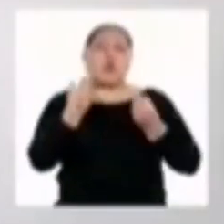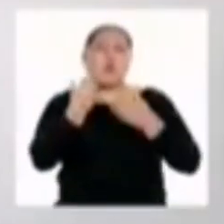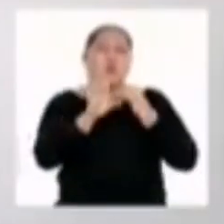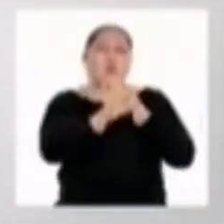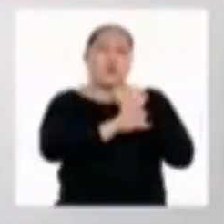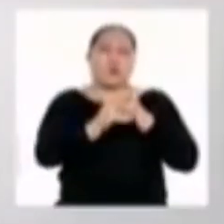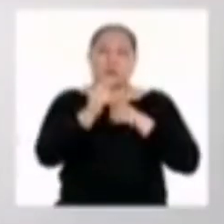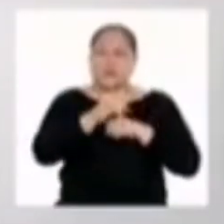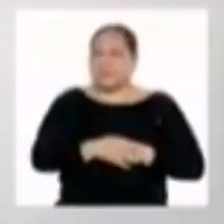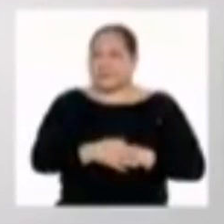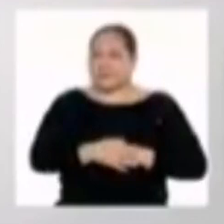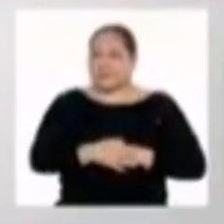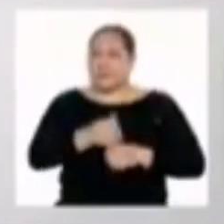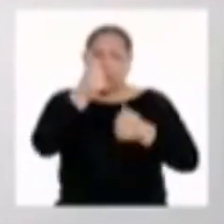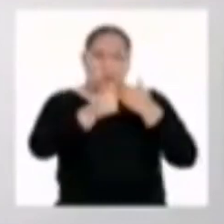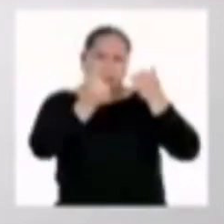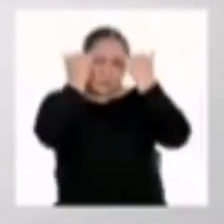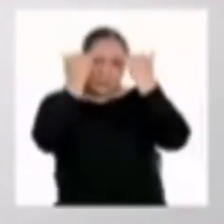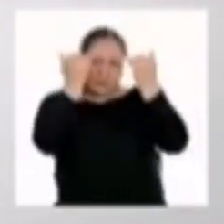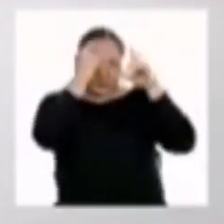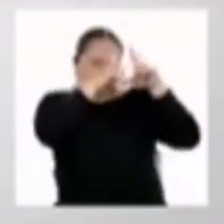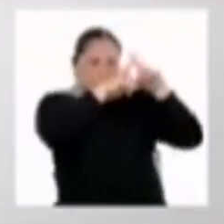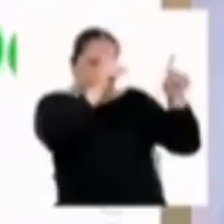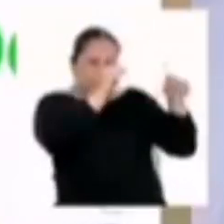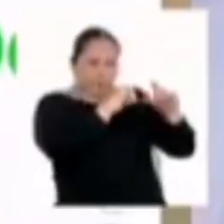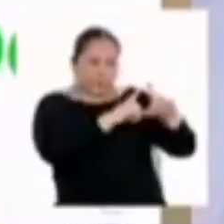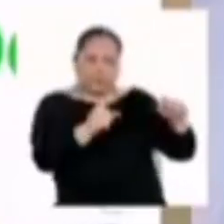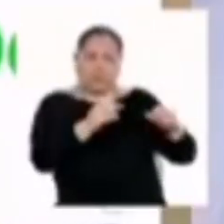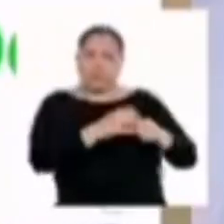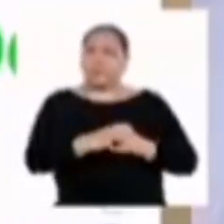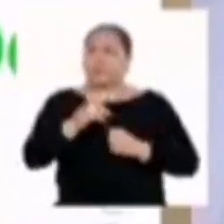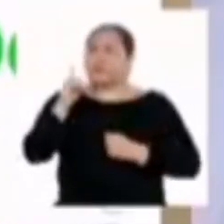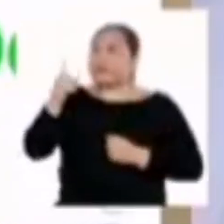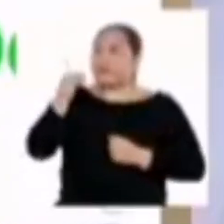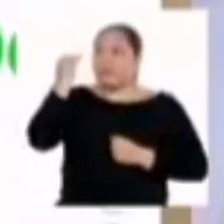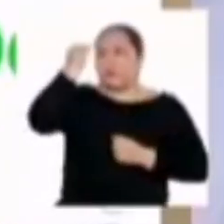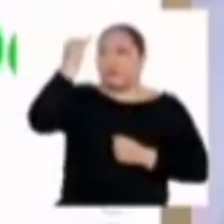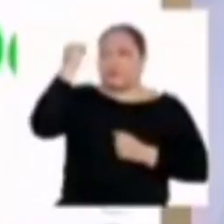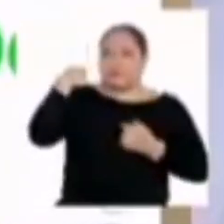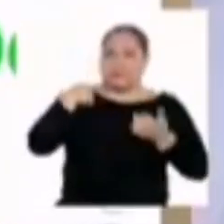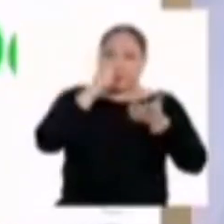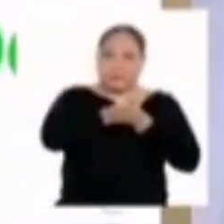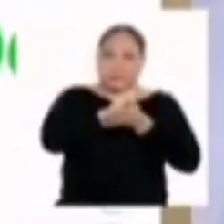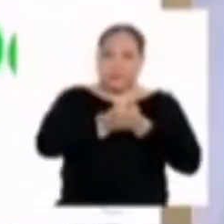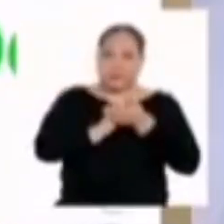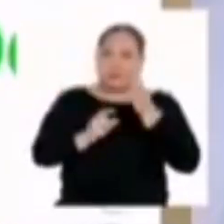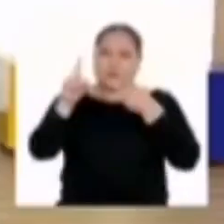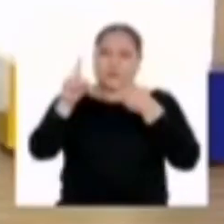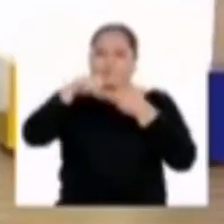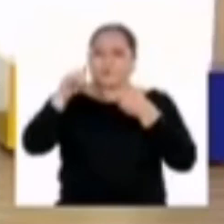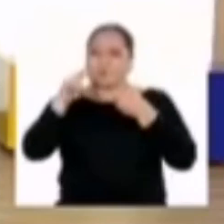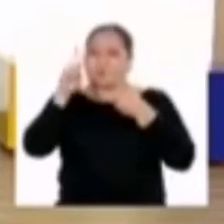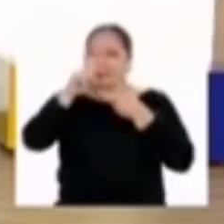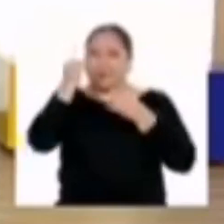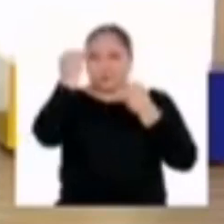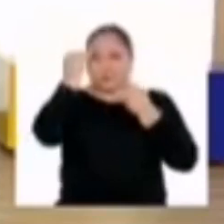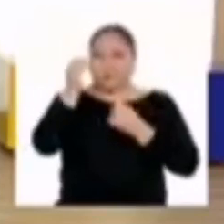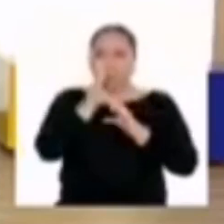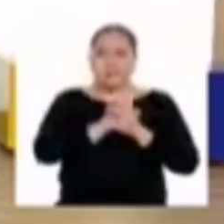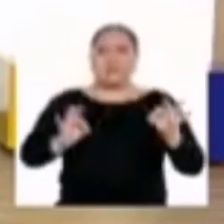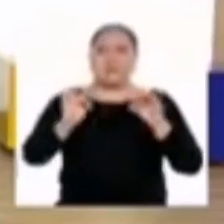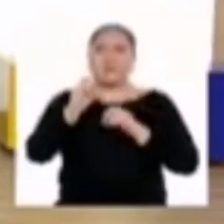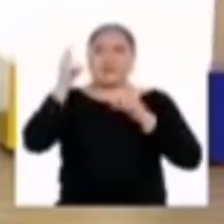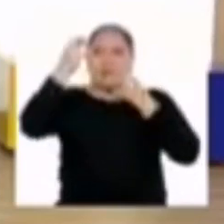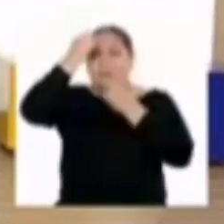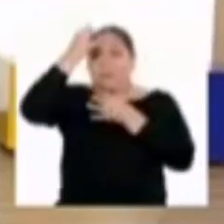¿Cuáles son las ideas principales de estos dos párrafos? Las ideas que he anotado son dos. Según un